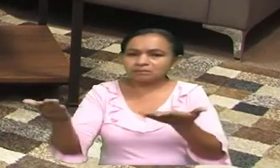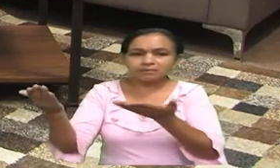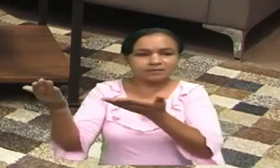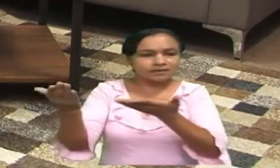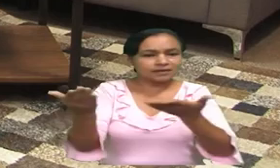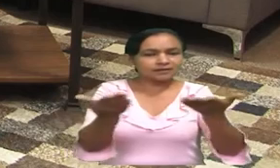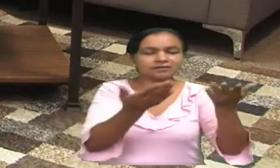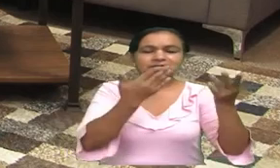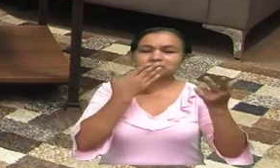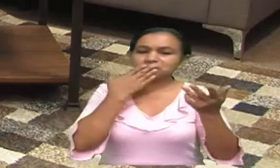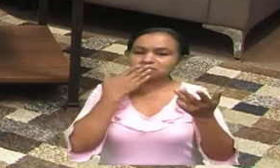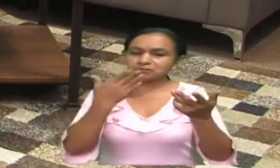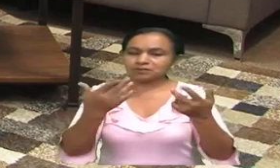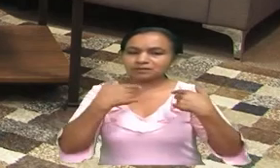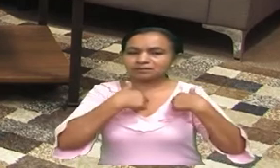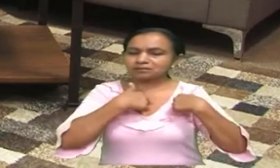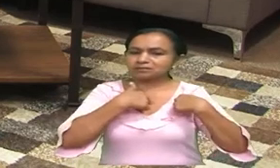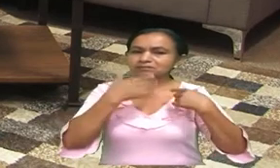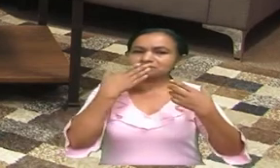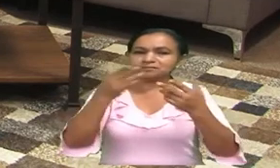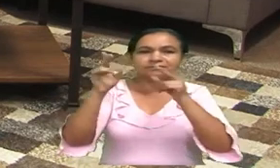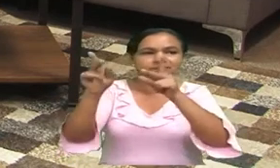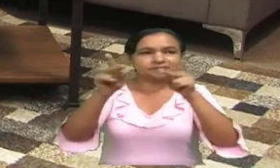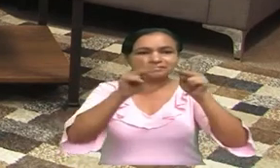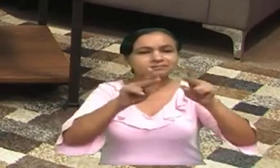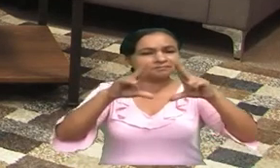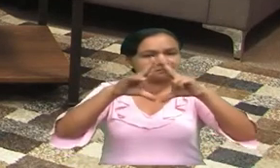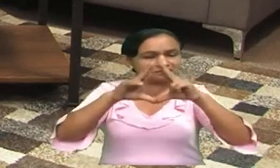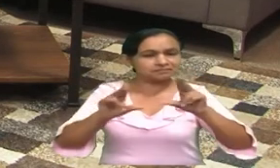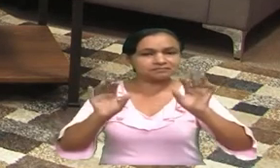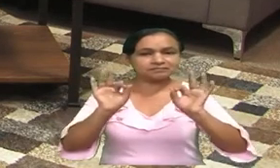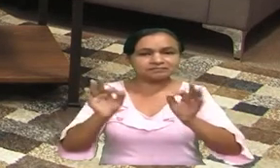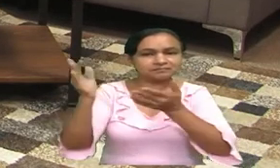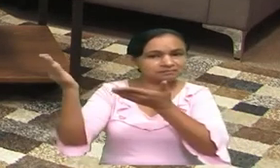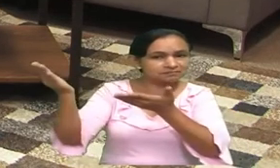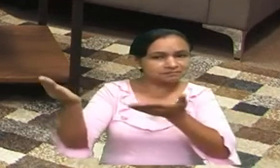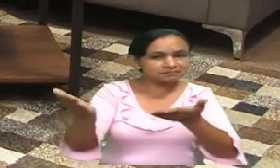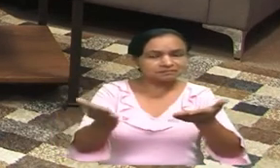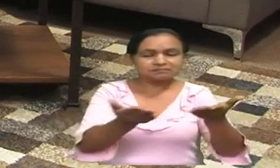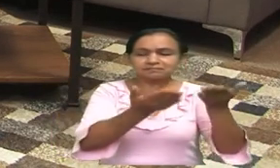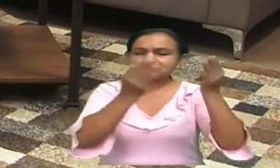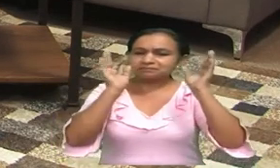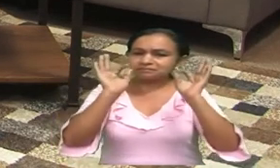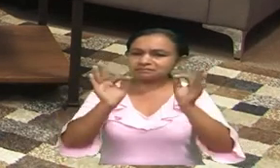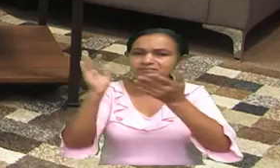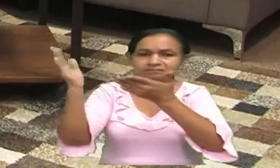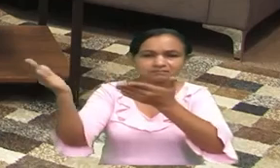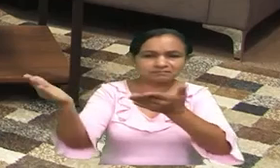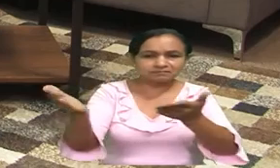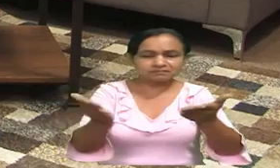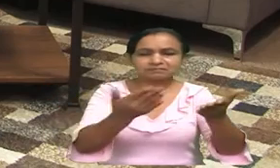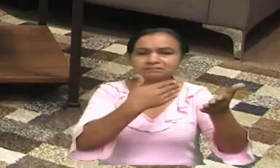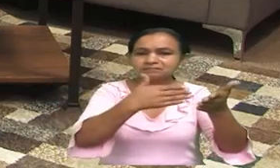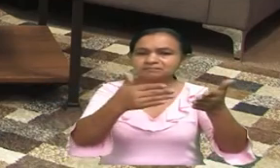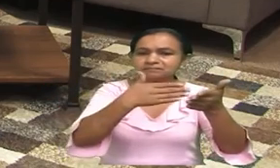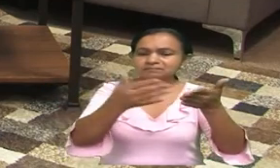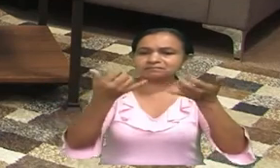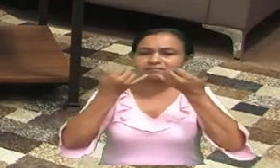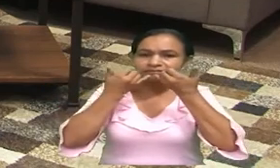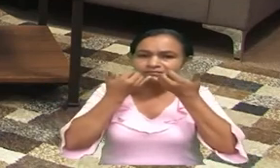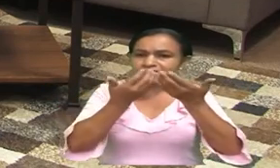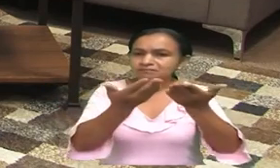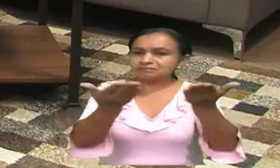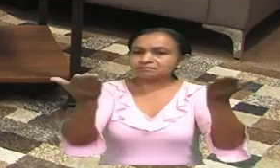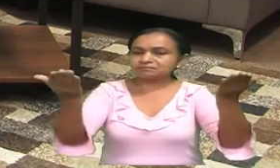muy amables, muy gentiles con la gente, atenderles bien. Entonces nosotros les atendimos muy bien a ellos, les facilitamos